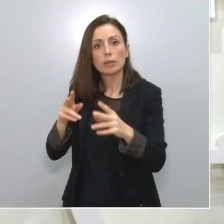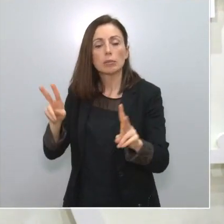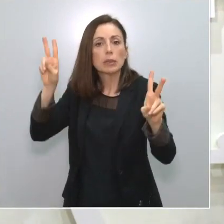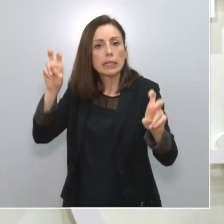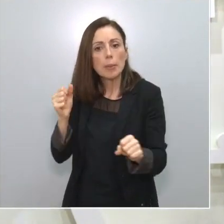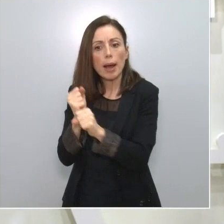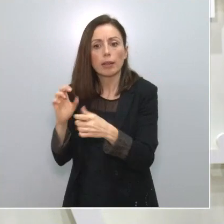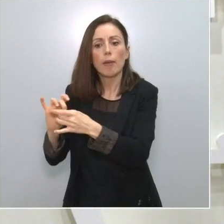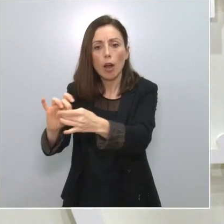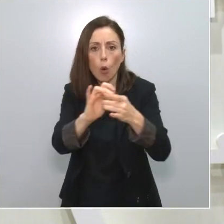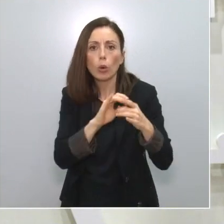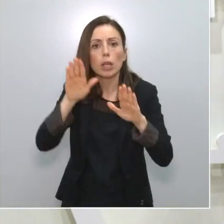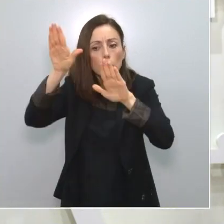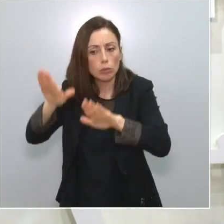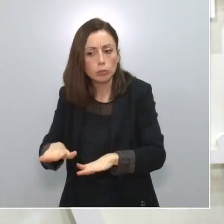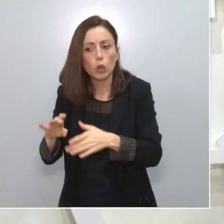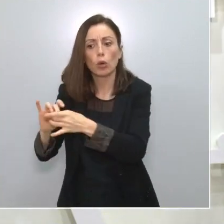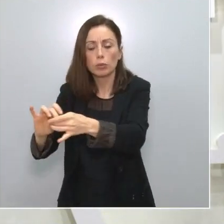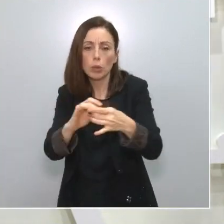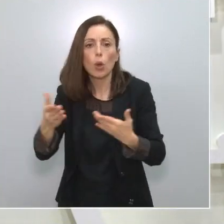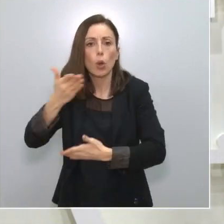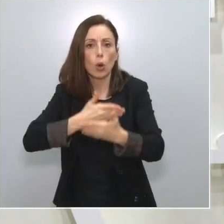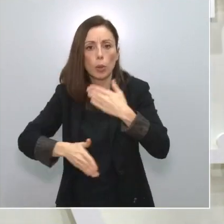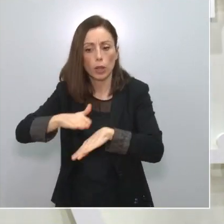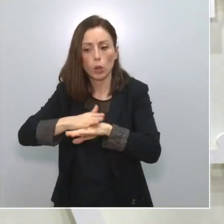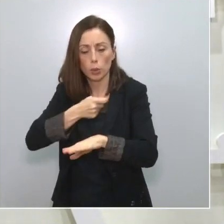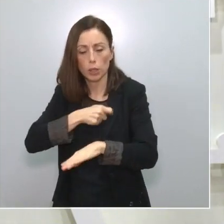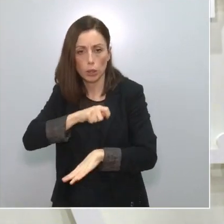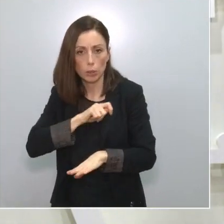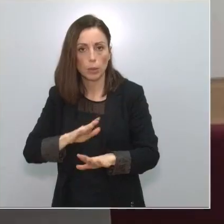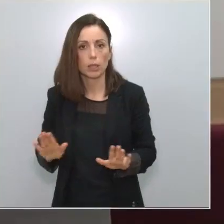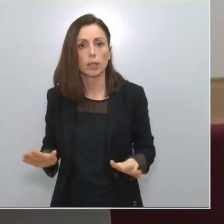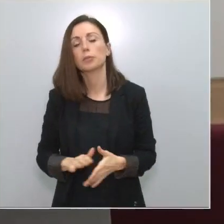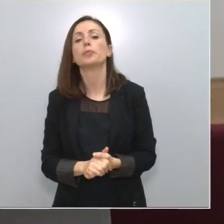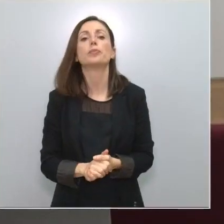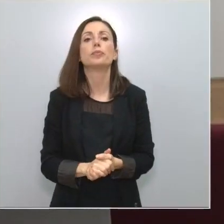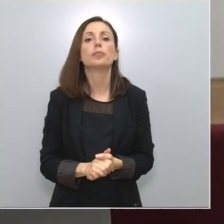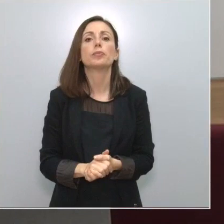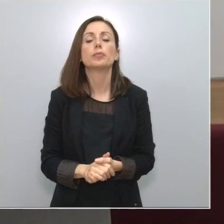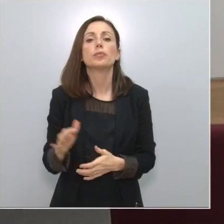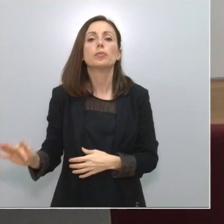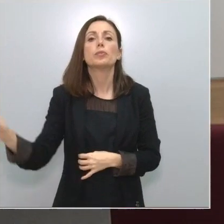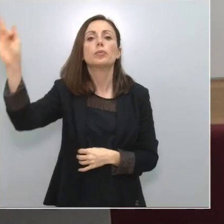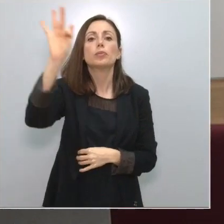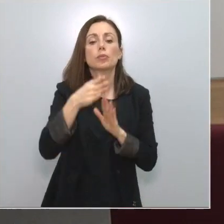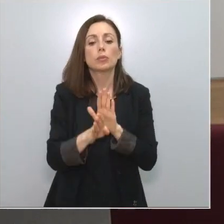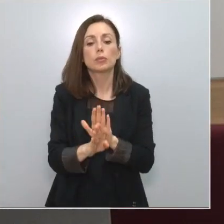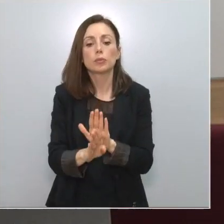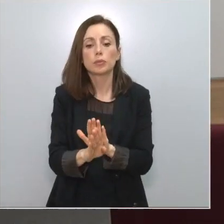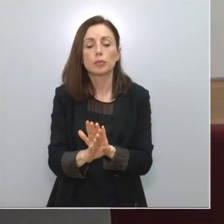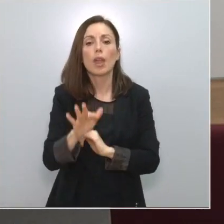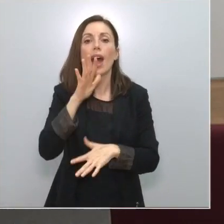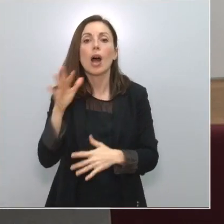trabajo conjunto y, por supuesto, lealtad, coordinación y colaboración con el Gobierno de España. Continuando con este turno de preguntas, tiene ahora